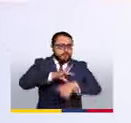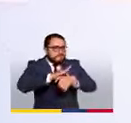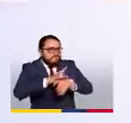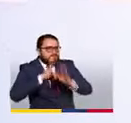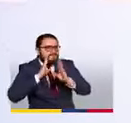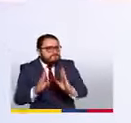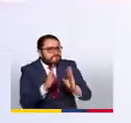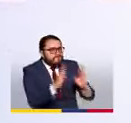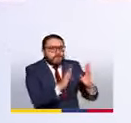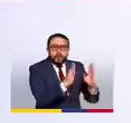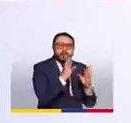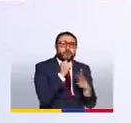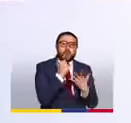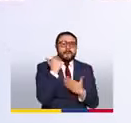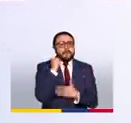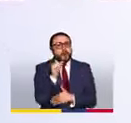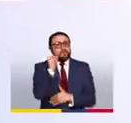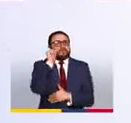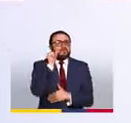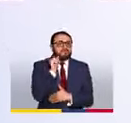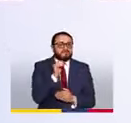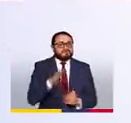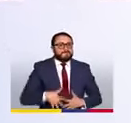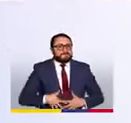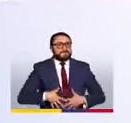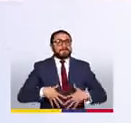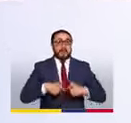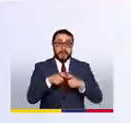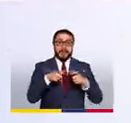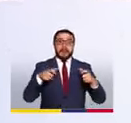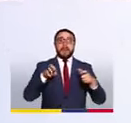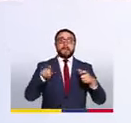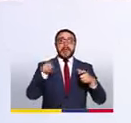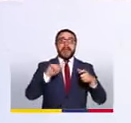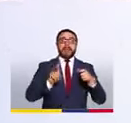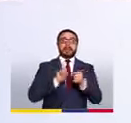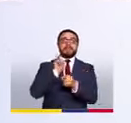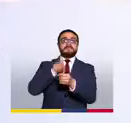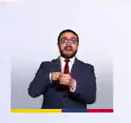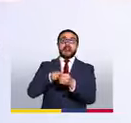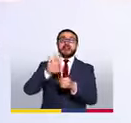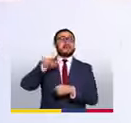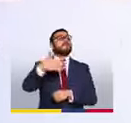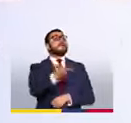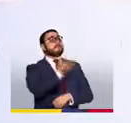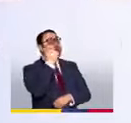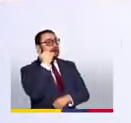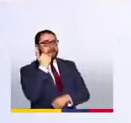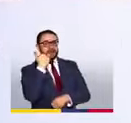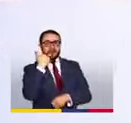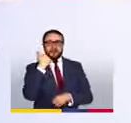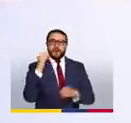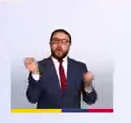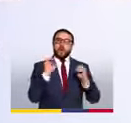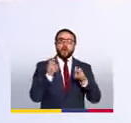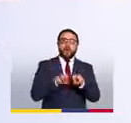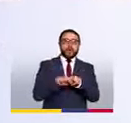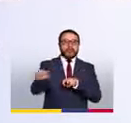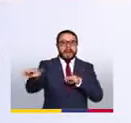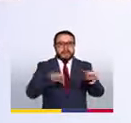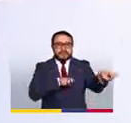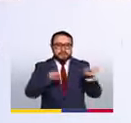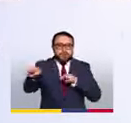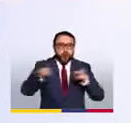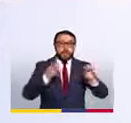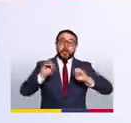embarazadas, gestantes. Tenían su carnet de EPS y vuelva quién sabe cuándo. O el transporte o